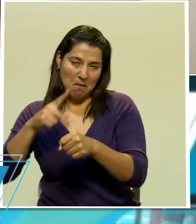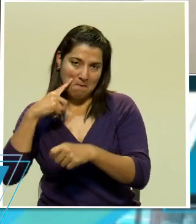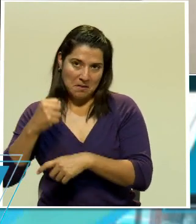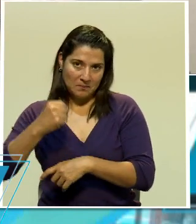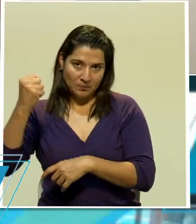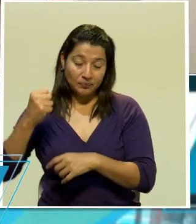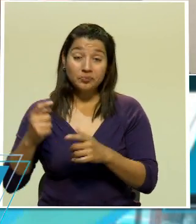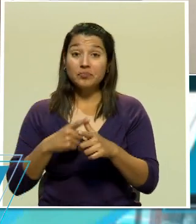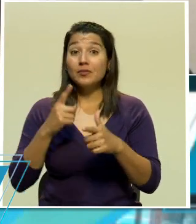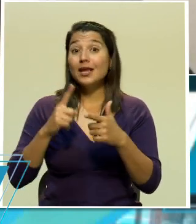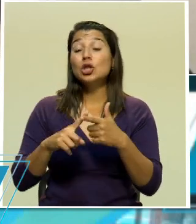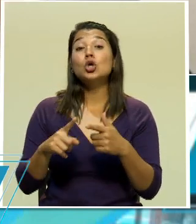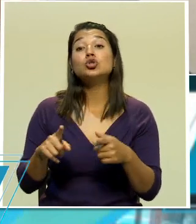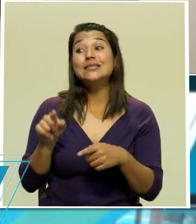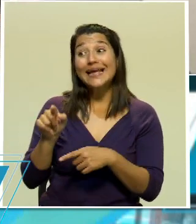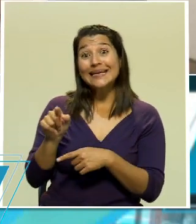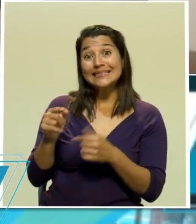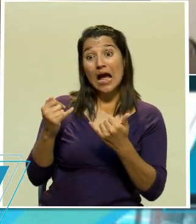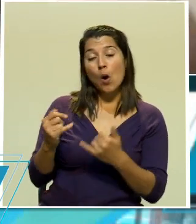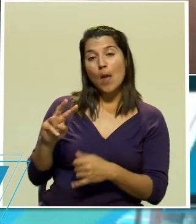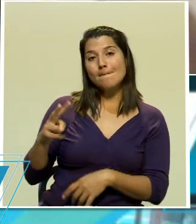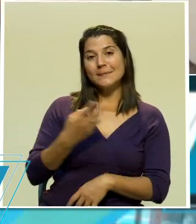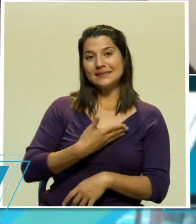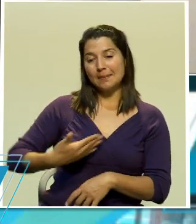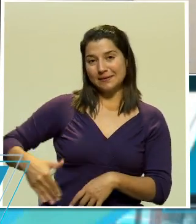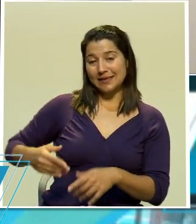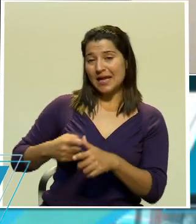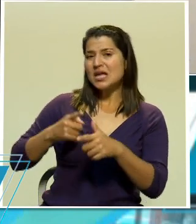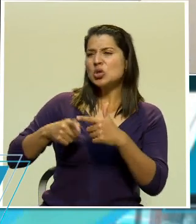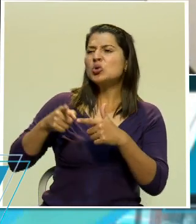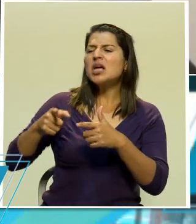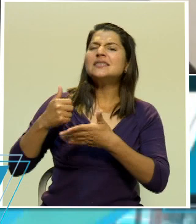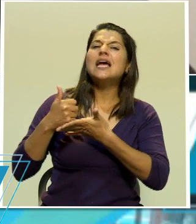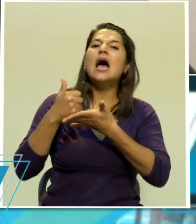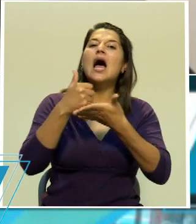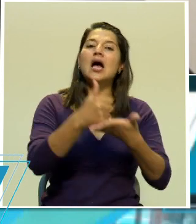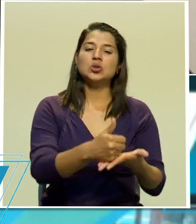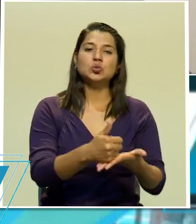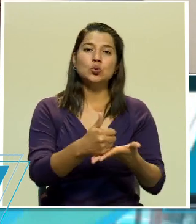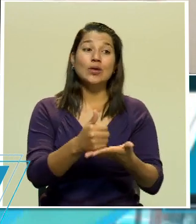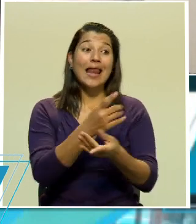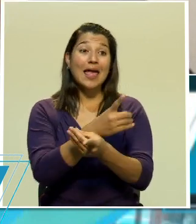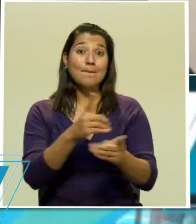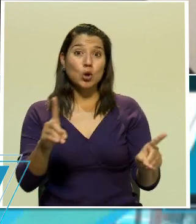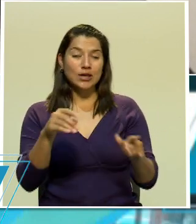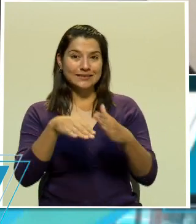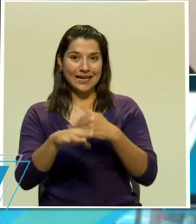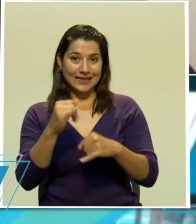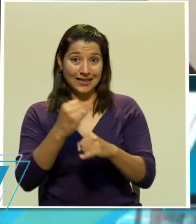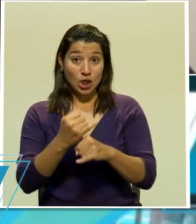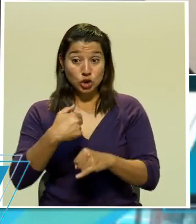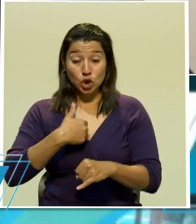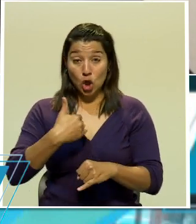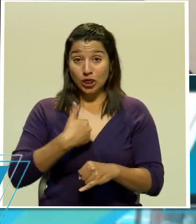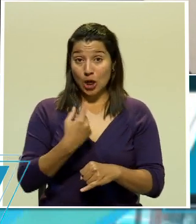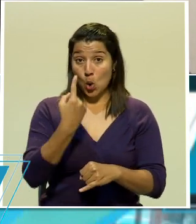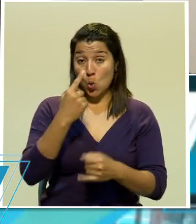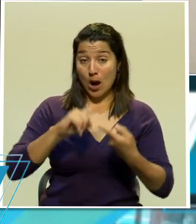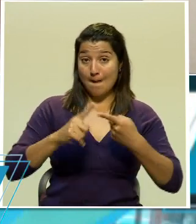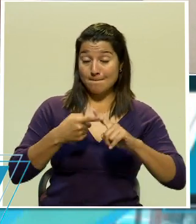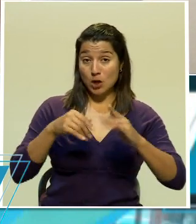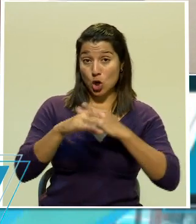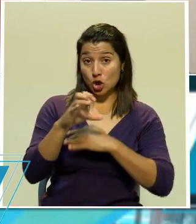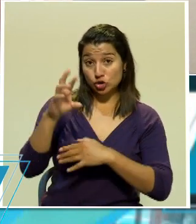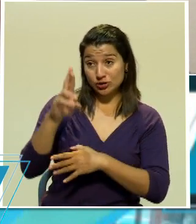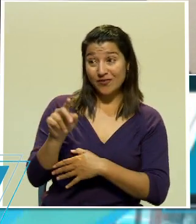y entonces va a ser también una contribución a la legitimidad democrática de las instituciones. Yo tengo una amiga en Costa Rica que